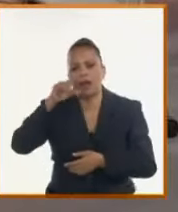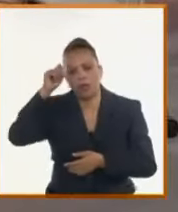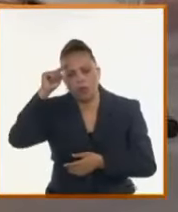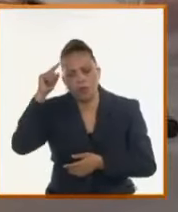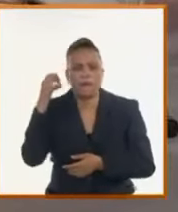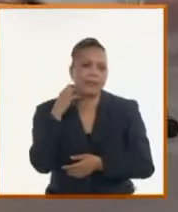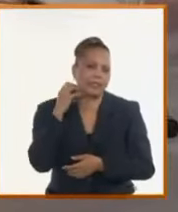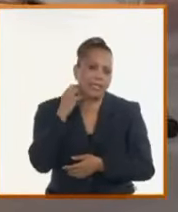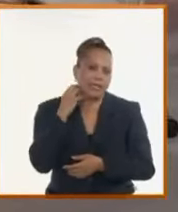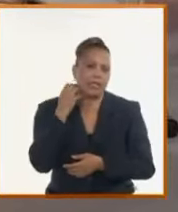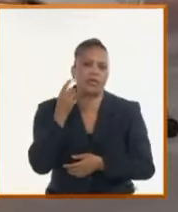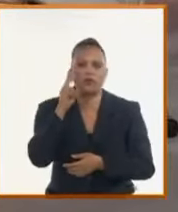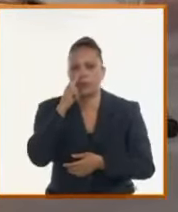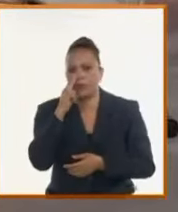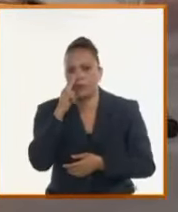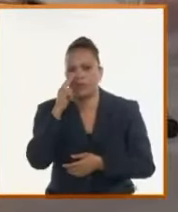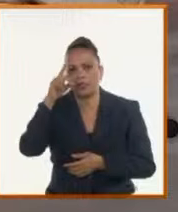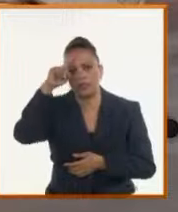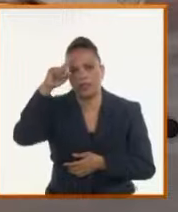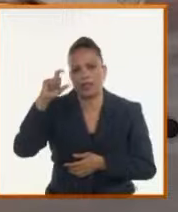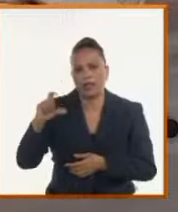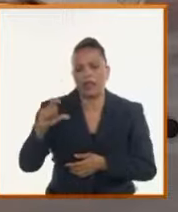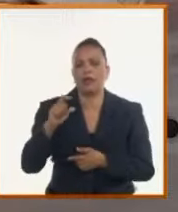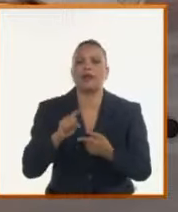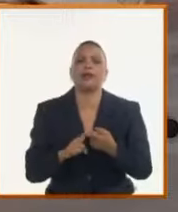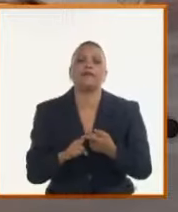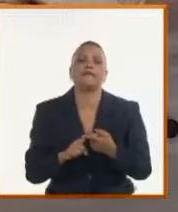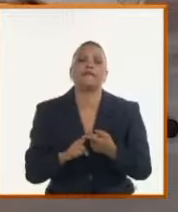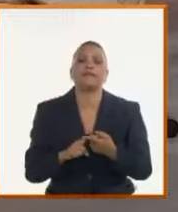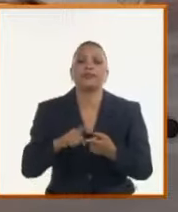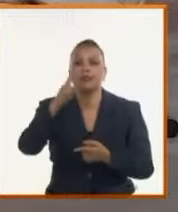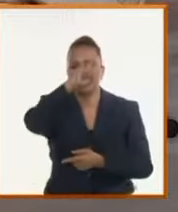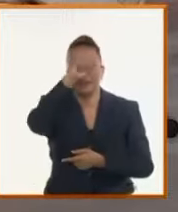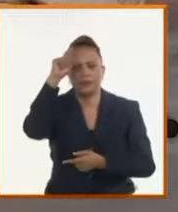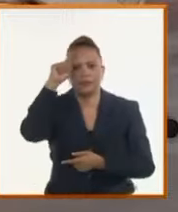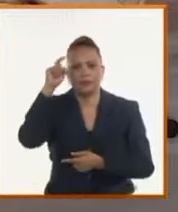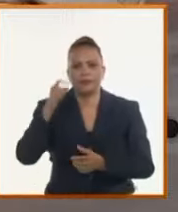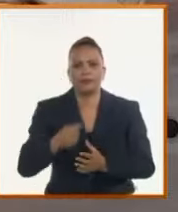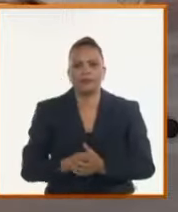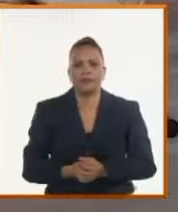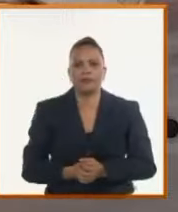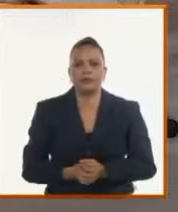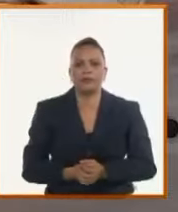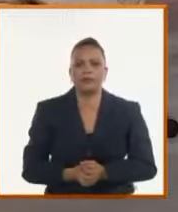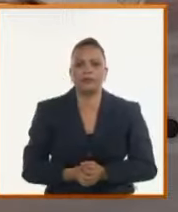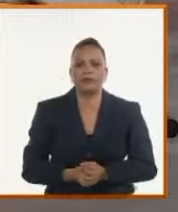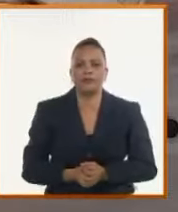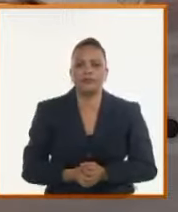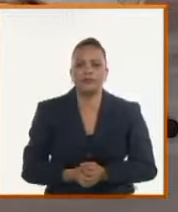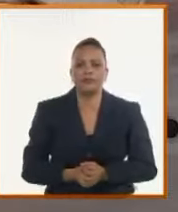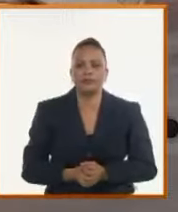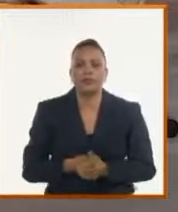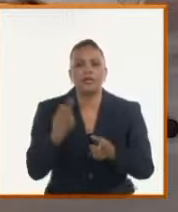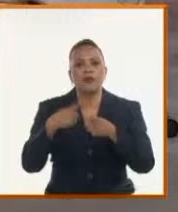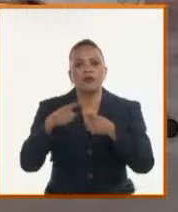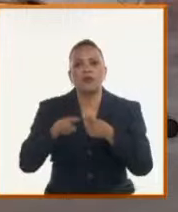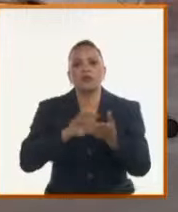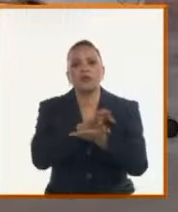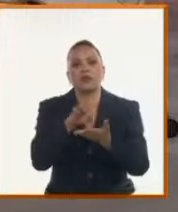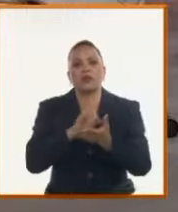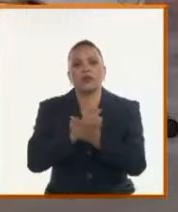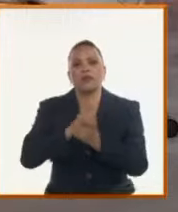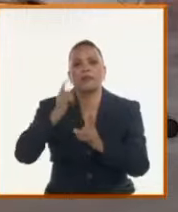eh nuevita Santa Clara santi espíritu otros otros lugares de de